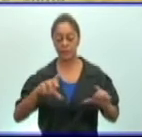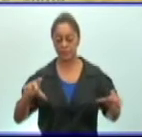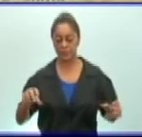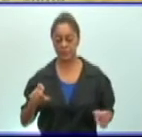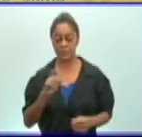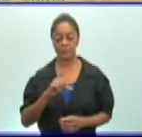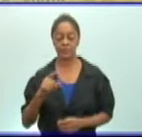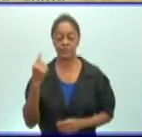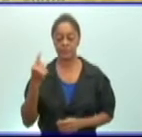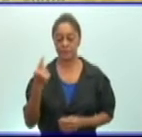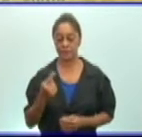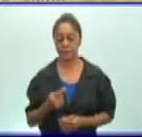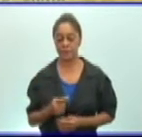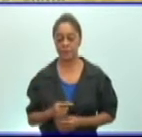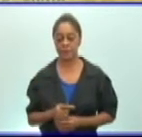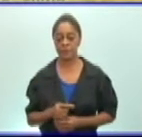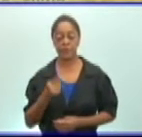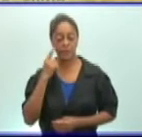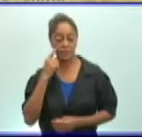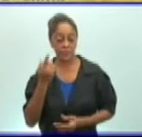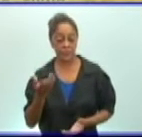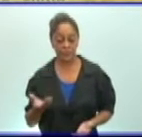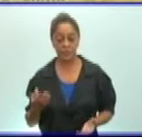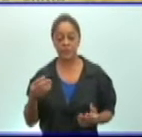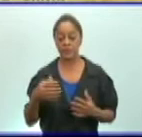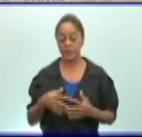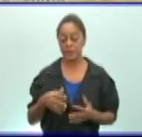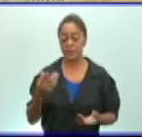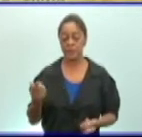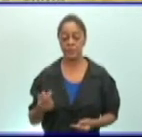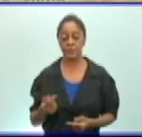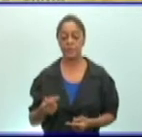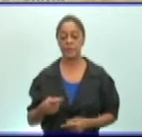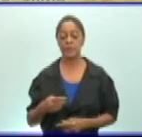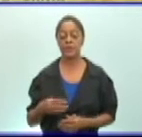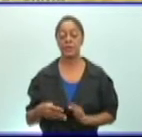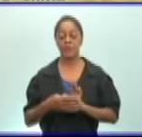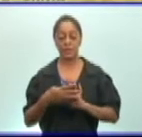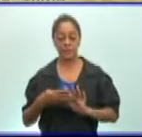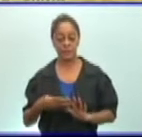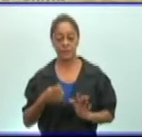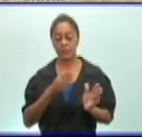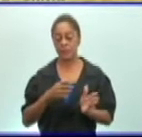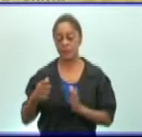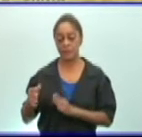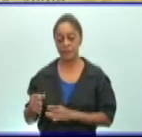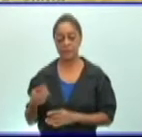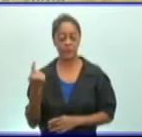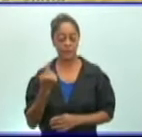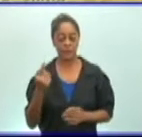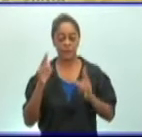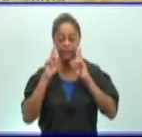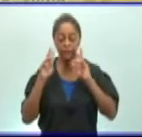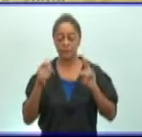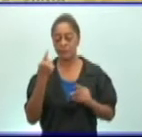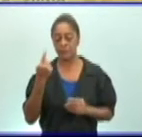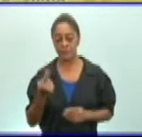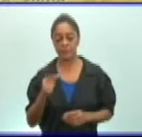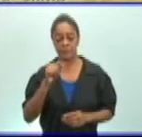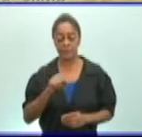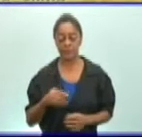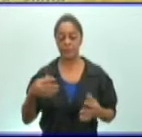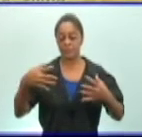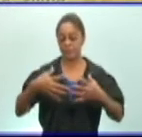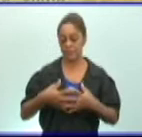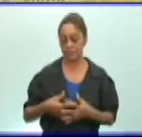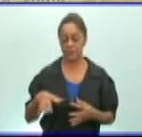naturales, que le puede dar una visión también integradora, muchachos, porque las asignaturas las dividimos, pero la vida es una sola. Y a partir de ahí hay que lograr la